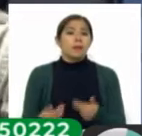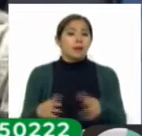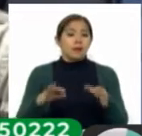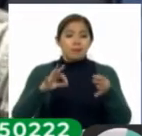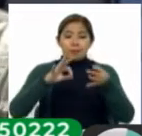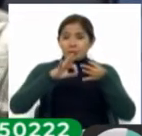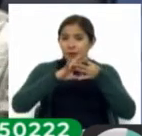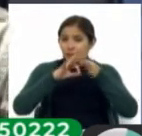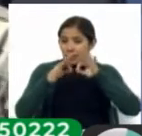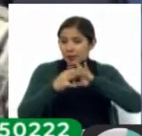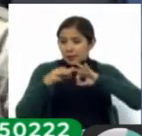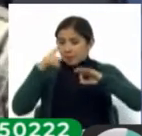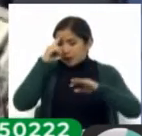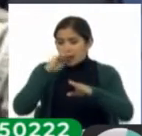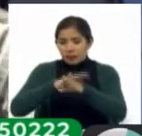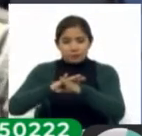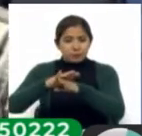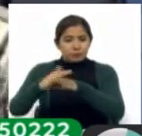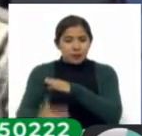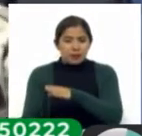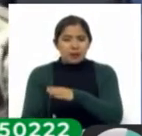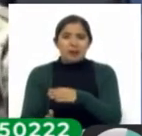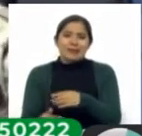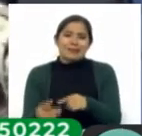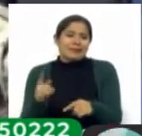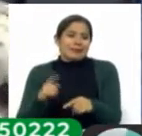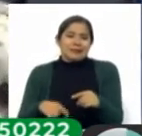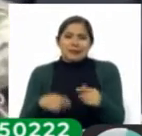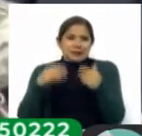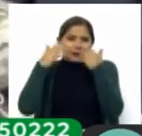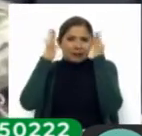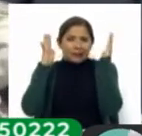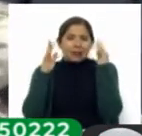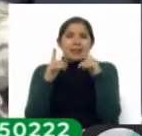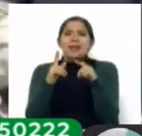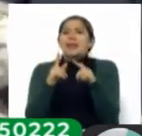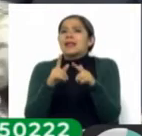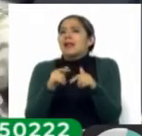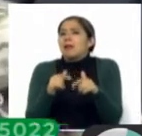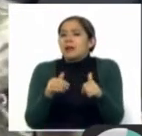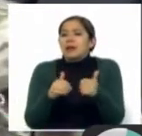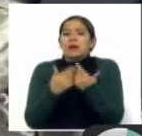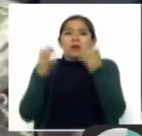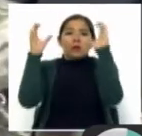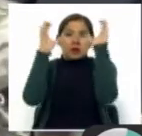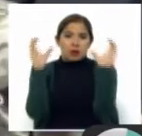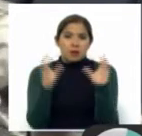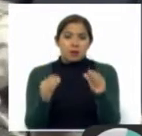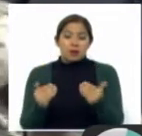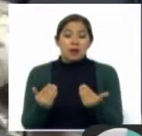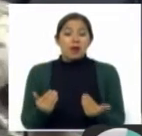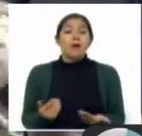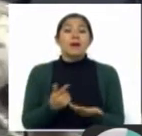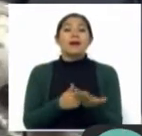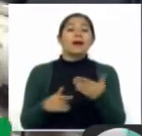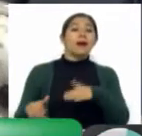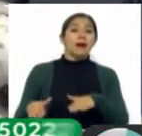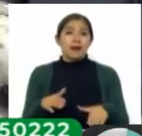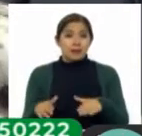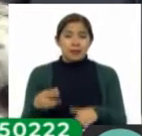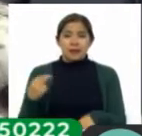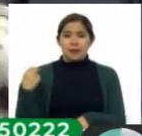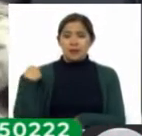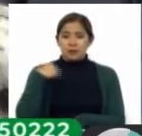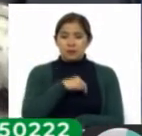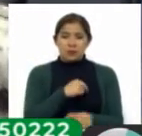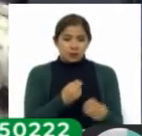fecha de determinación sería muy arronjado. Mucho depende de las condiciones. Lo que estamos haciendo en este momento es